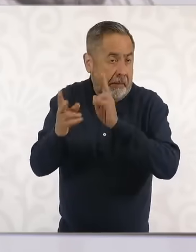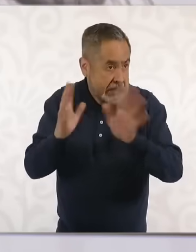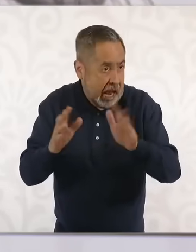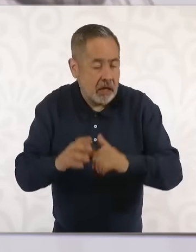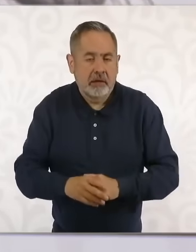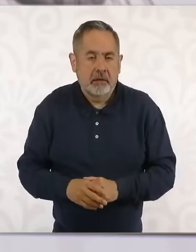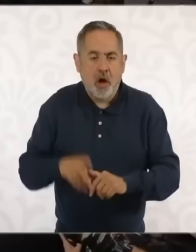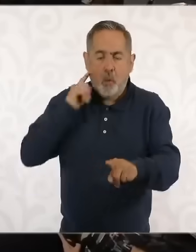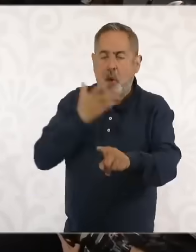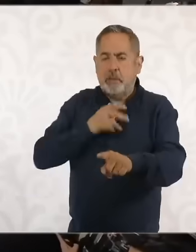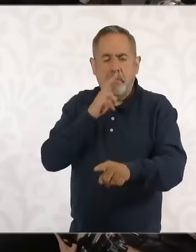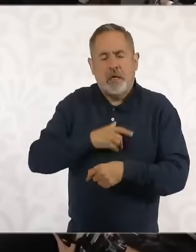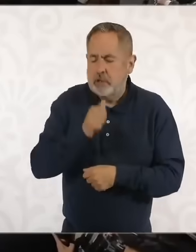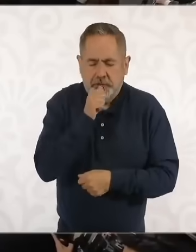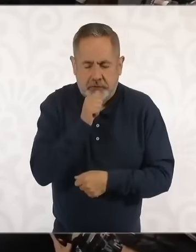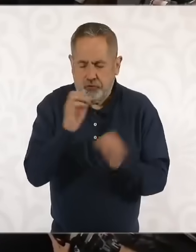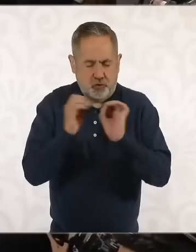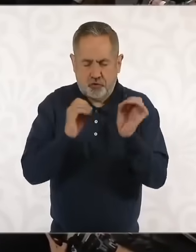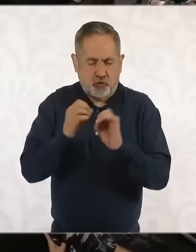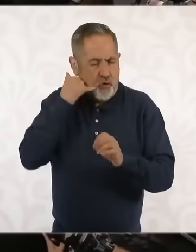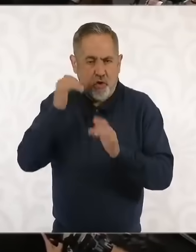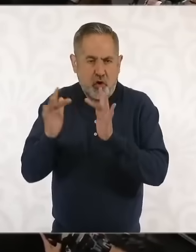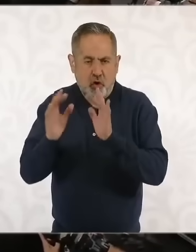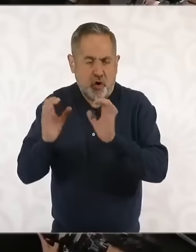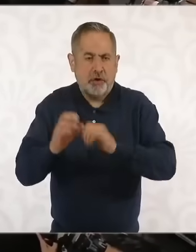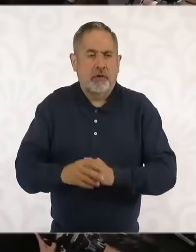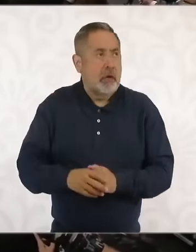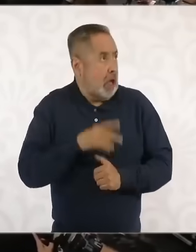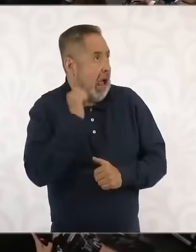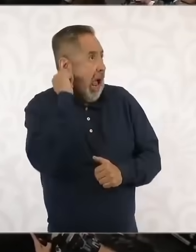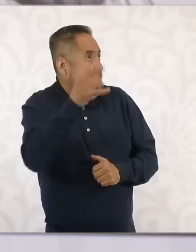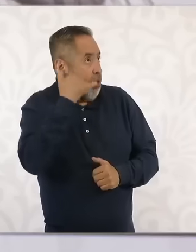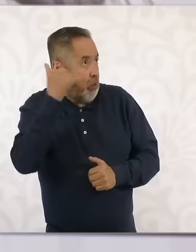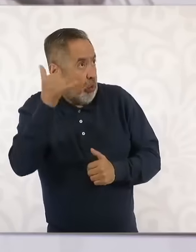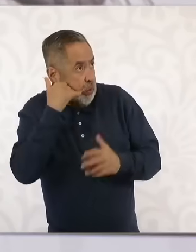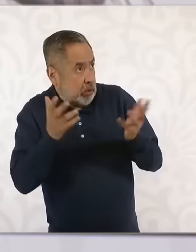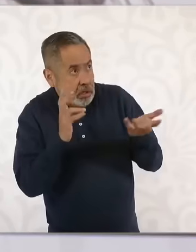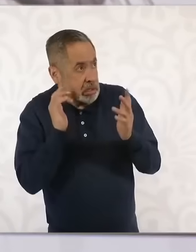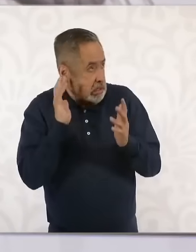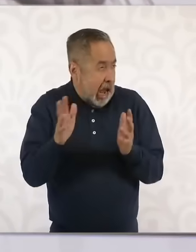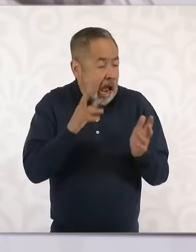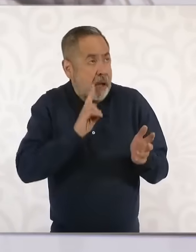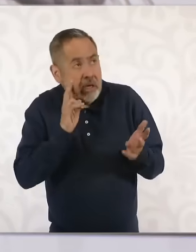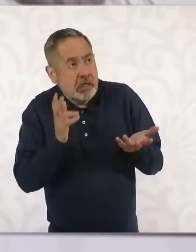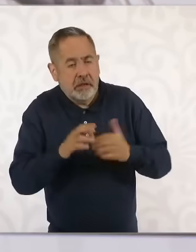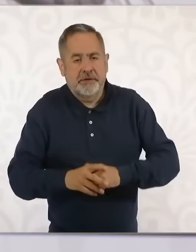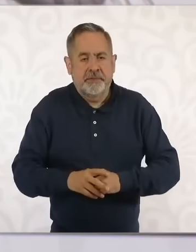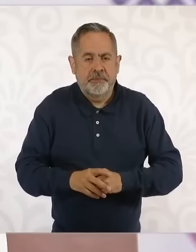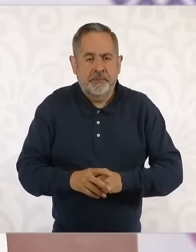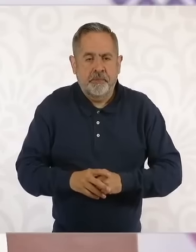ella. ¿Se buscará comunicación en estos días o se esperará? Pues vamos a ver, también depende de ellos,